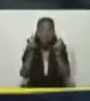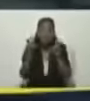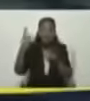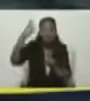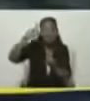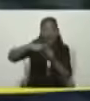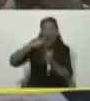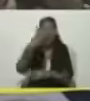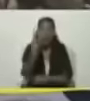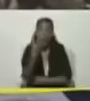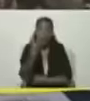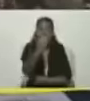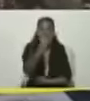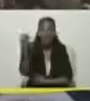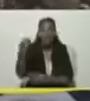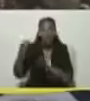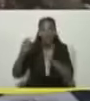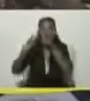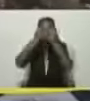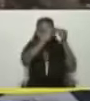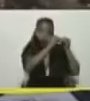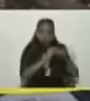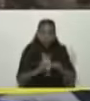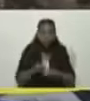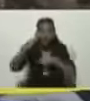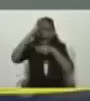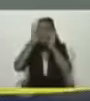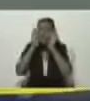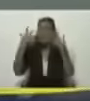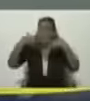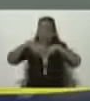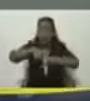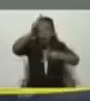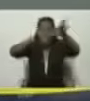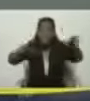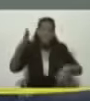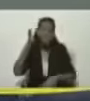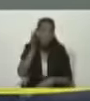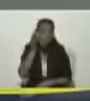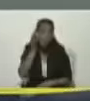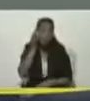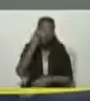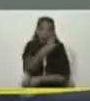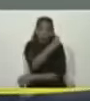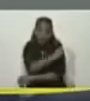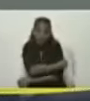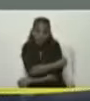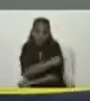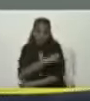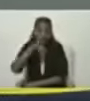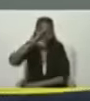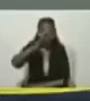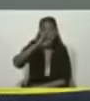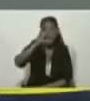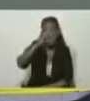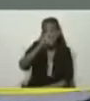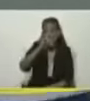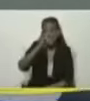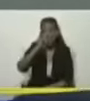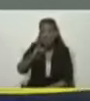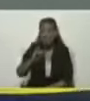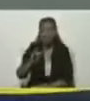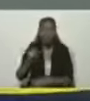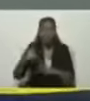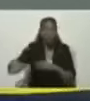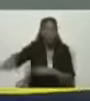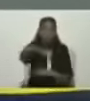4, 30 unidades de atención integral de la mujer en hospitales y centros de salud a